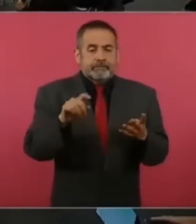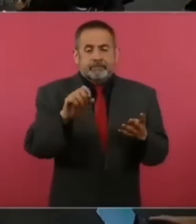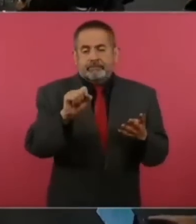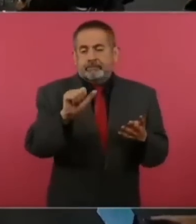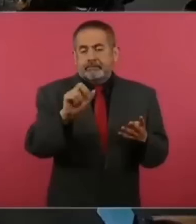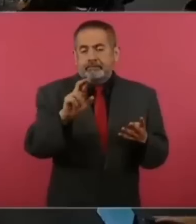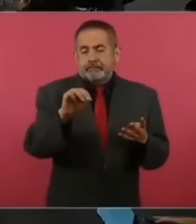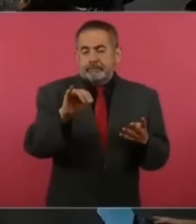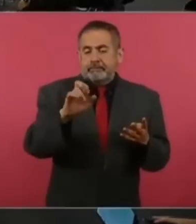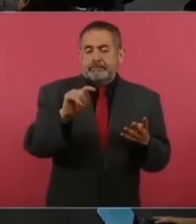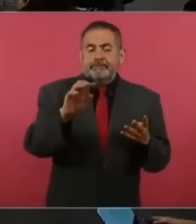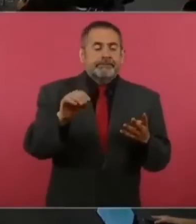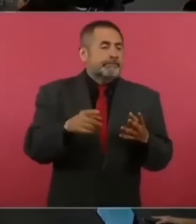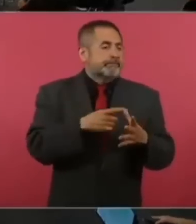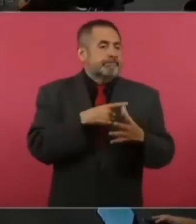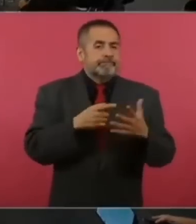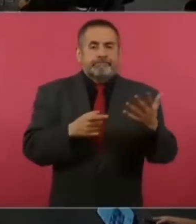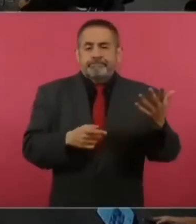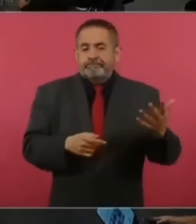Sarmiento,